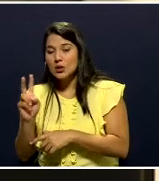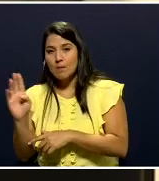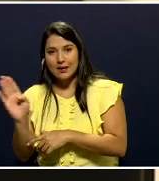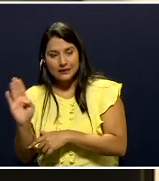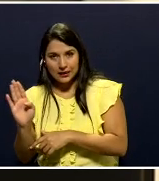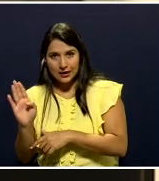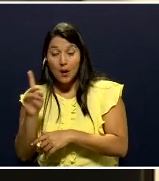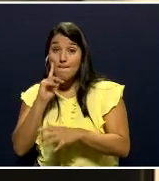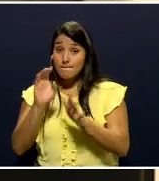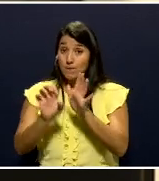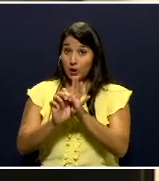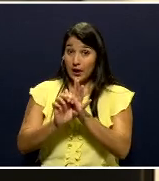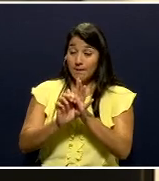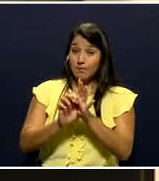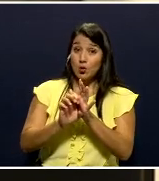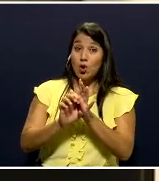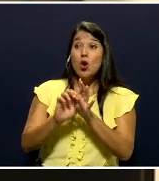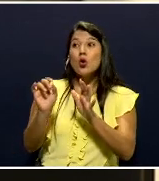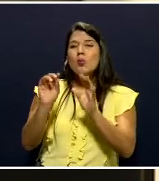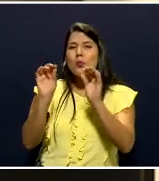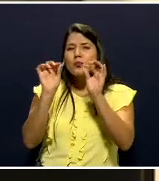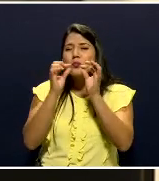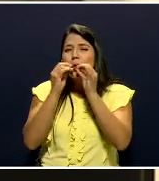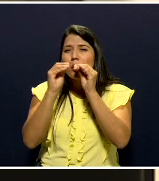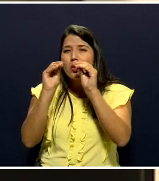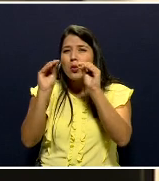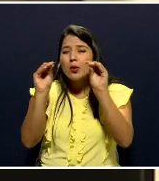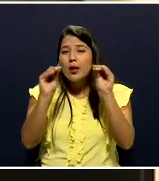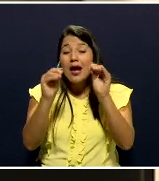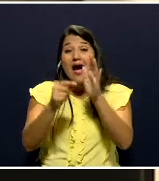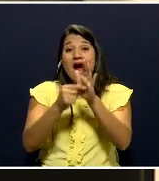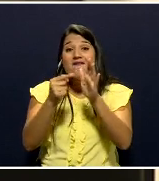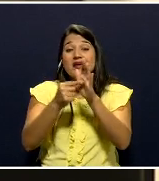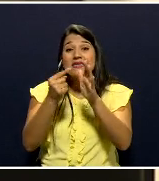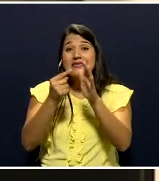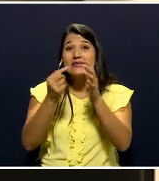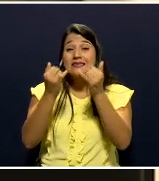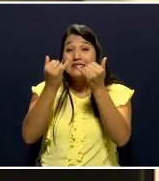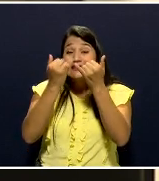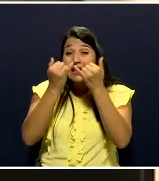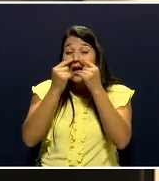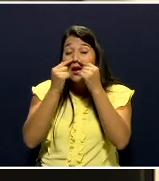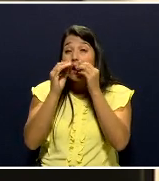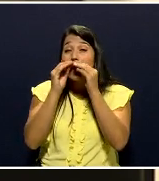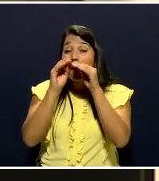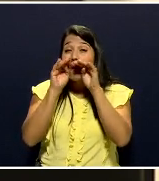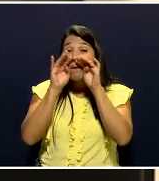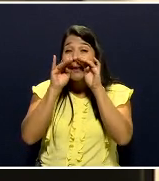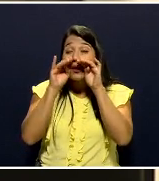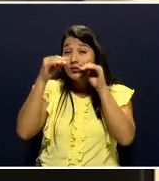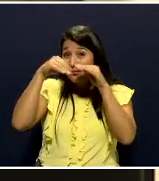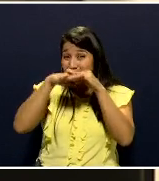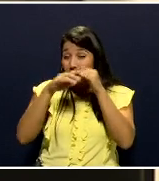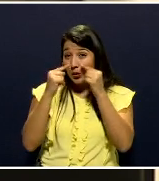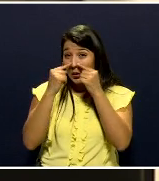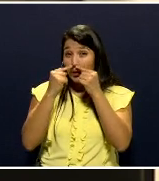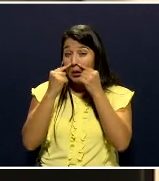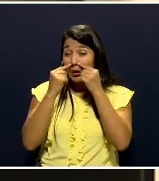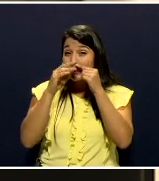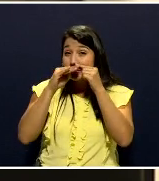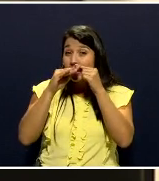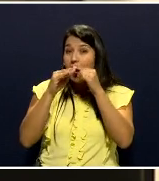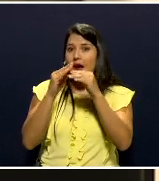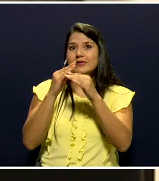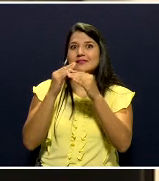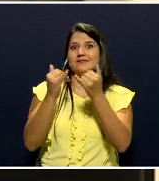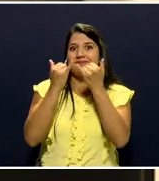bacterias. Por ejemplo, como viajan en gotículas, pueden ser que se queden pegadas en los hilos, en los pelos que tenemos en el tracto respiratorio superior, o